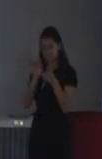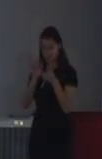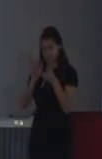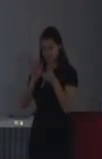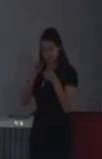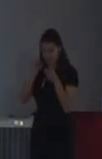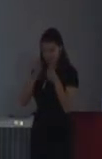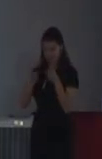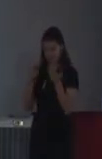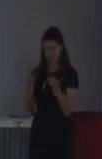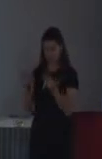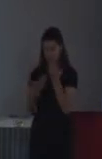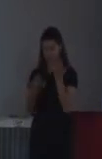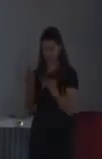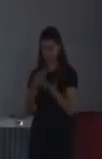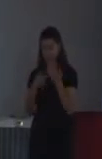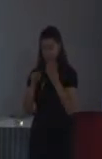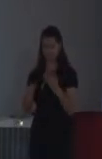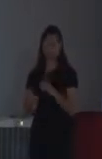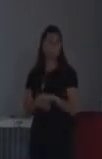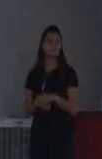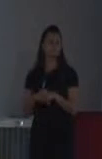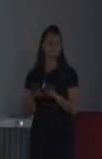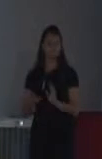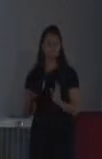¿Sí? Bueno,